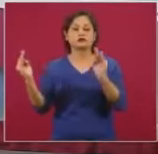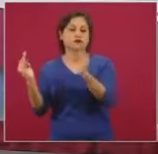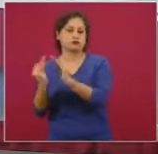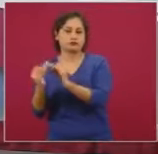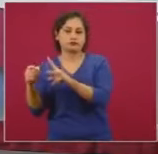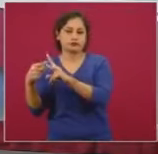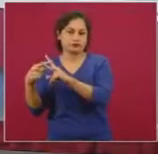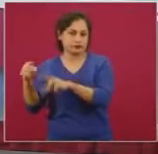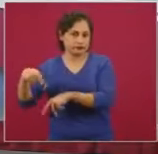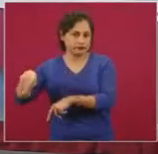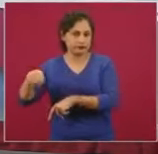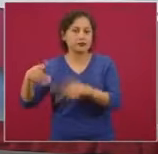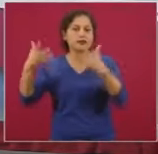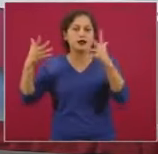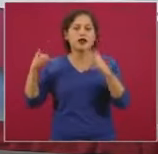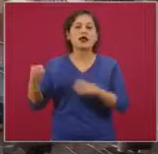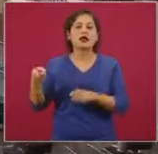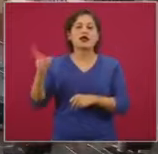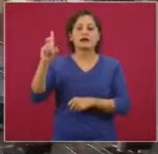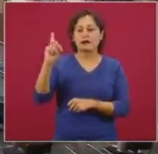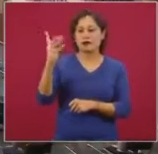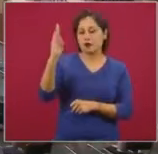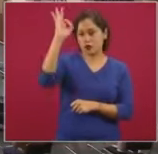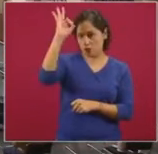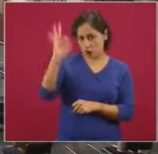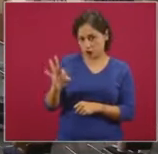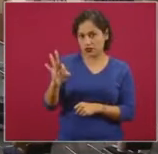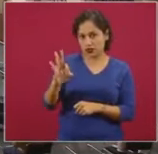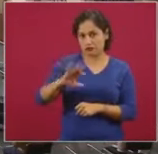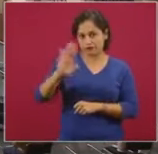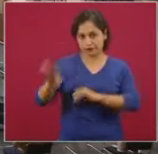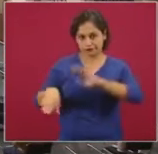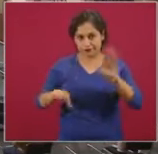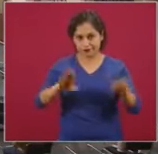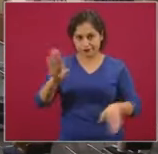lo esperado, con un 34% de exceso de mortalidad acumulado.